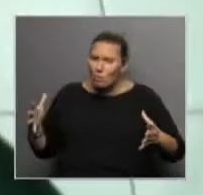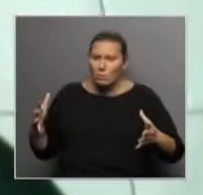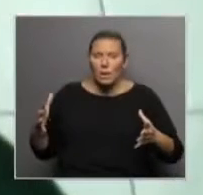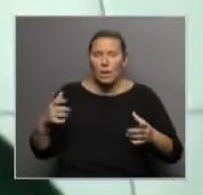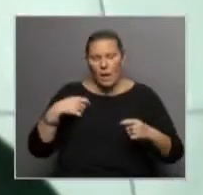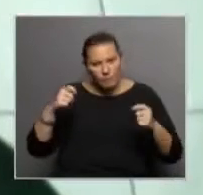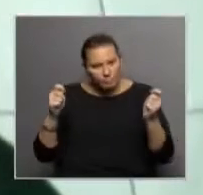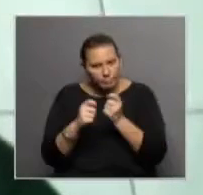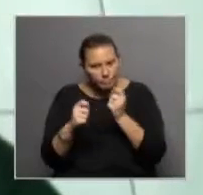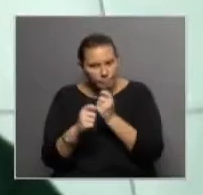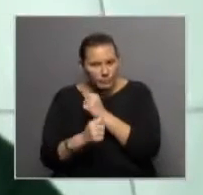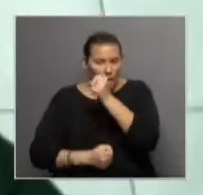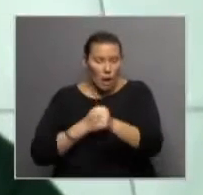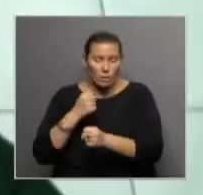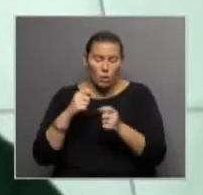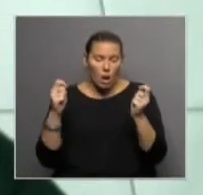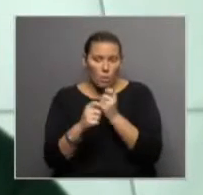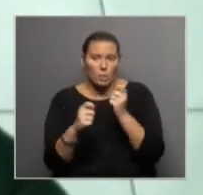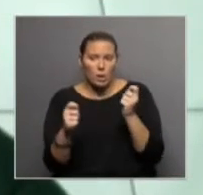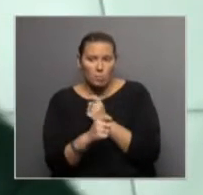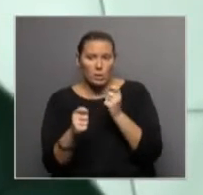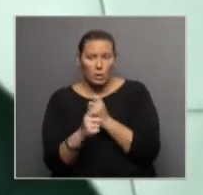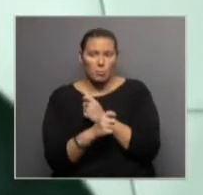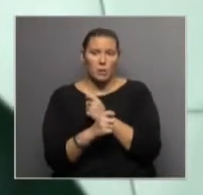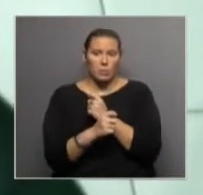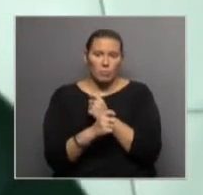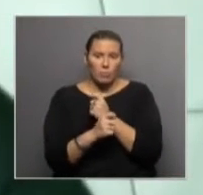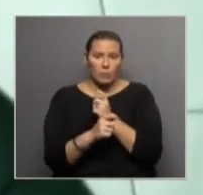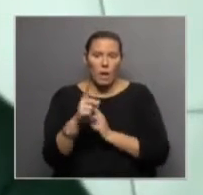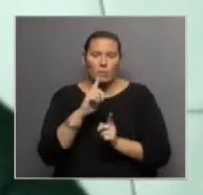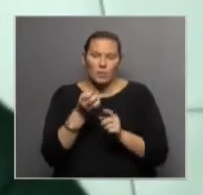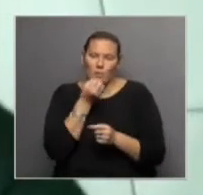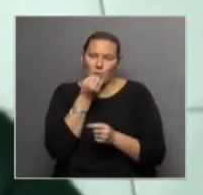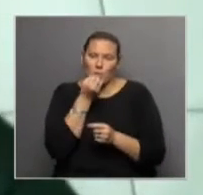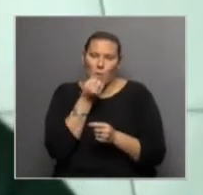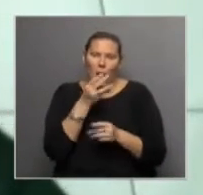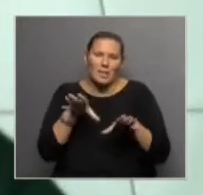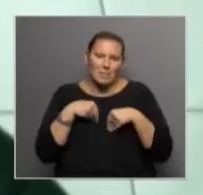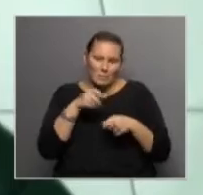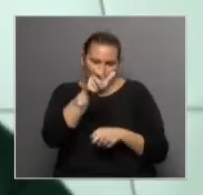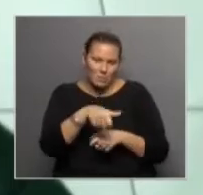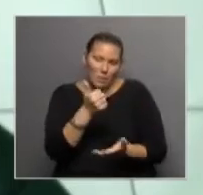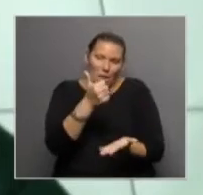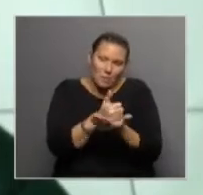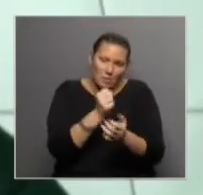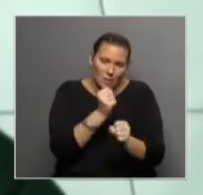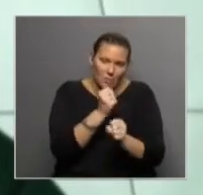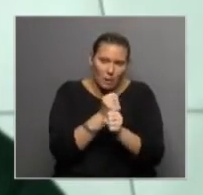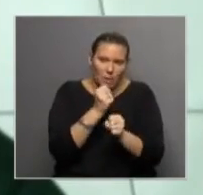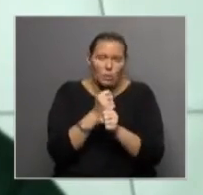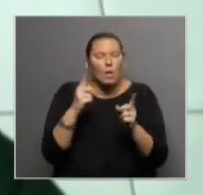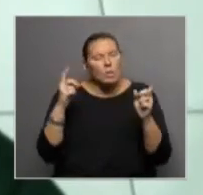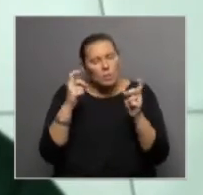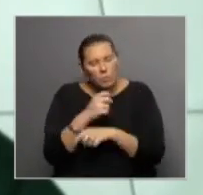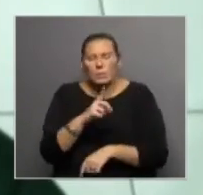ido modificando con el paso del tiempo, donde no son muy bienvenidos, lamentablemente. Y es un trabajo muy arduo,